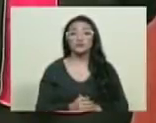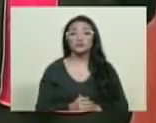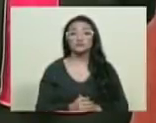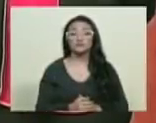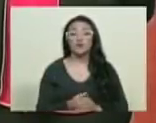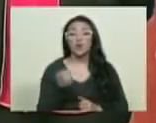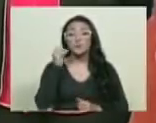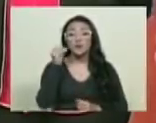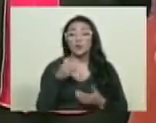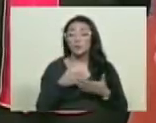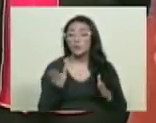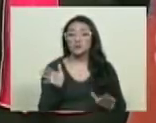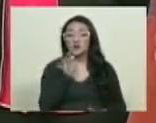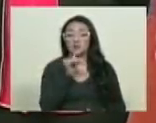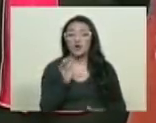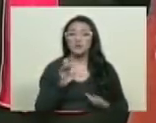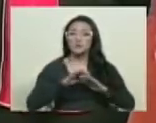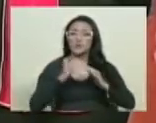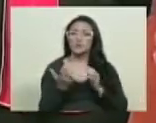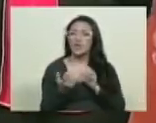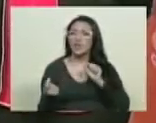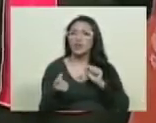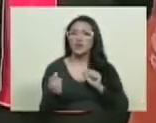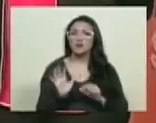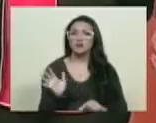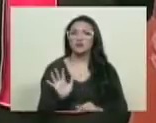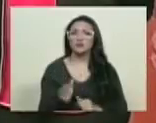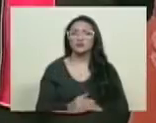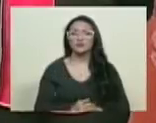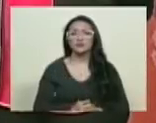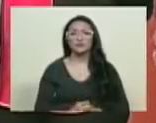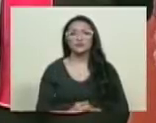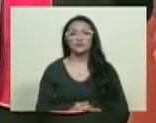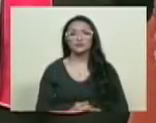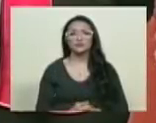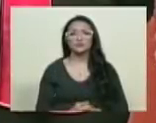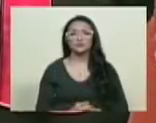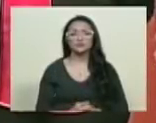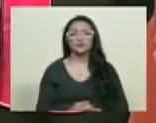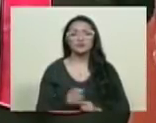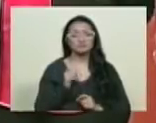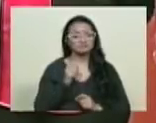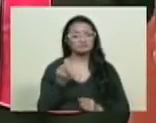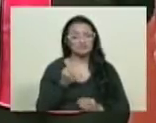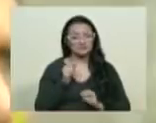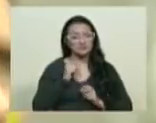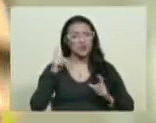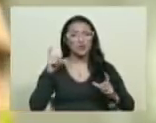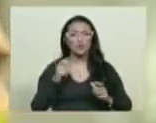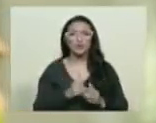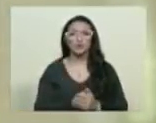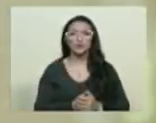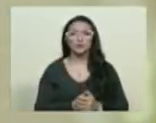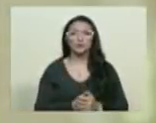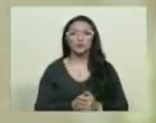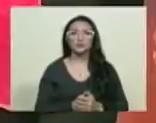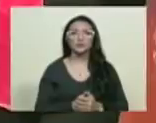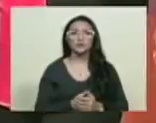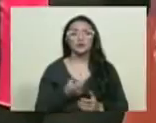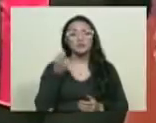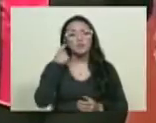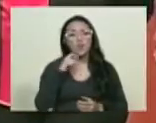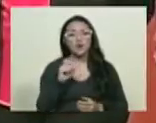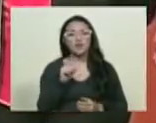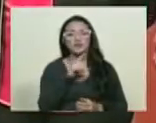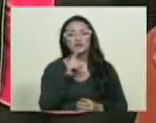opinión pública nacional debate mundial jorge rodríguez pero impresionante y por ahí había una moneda que tenía el nombre